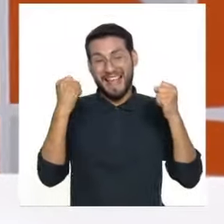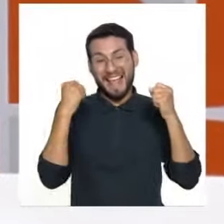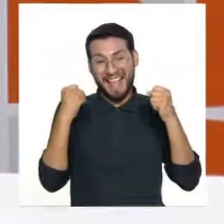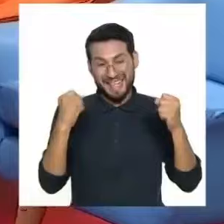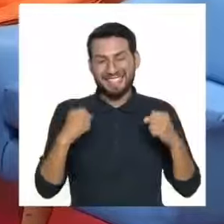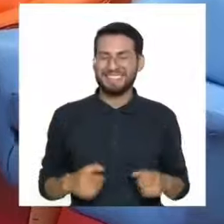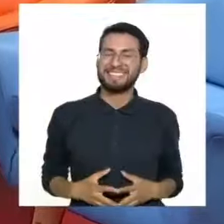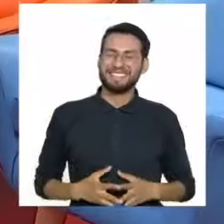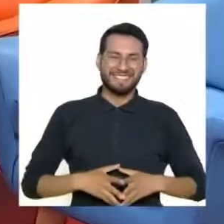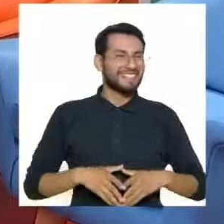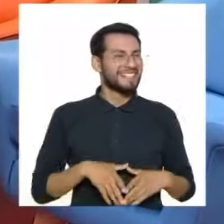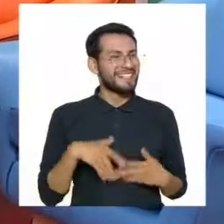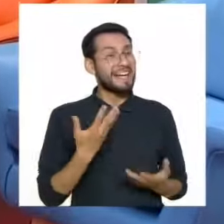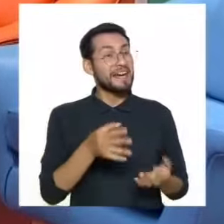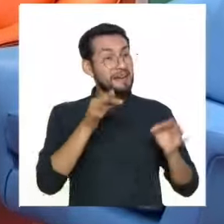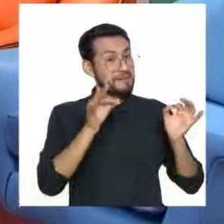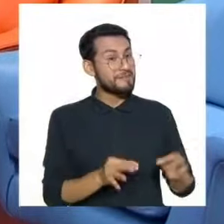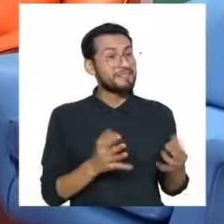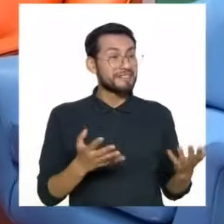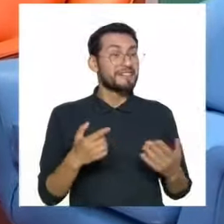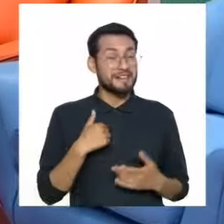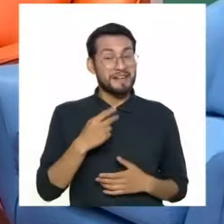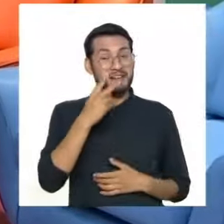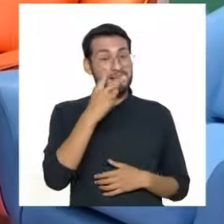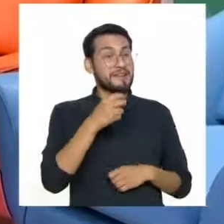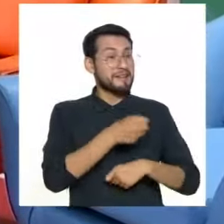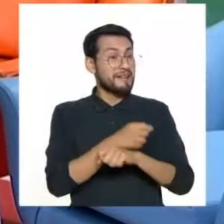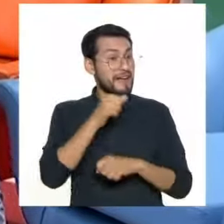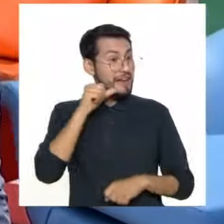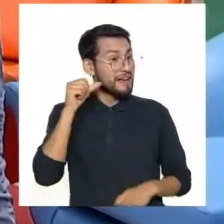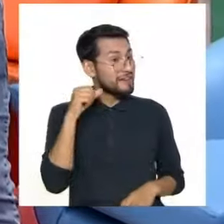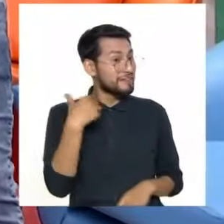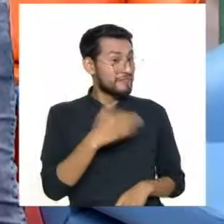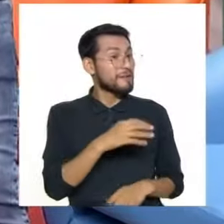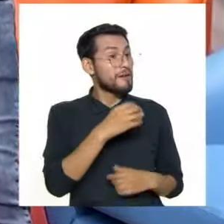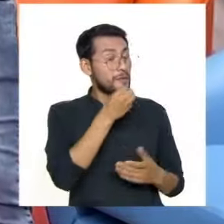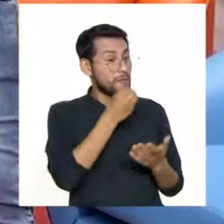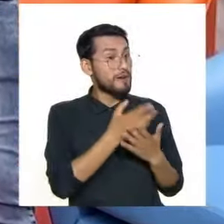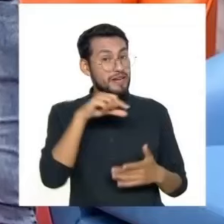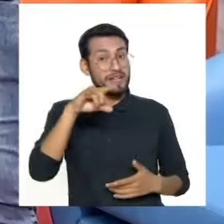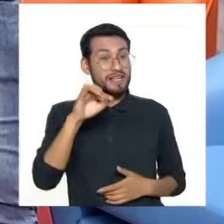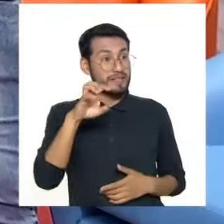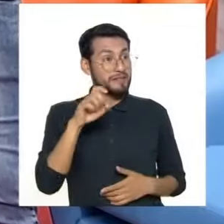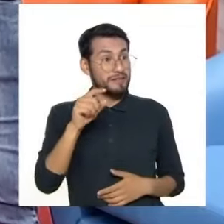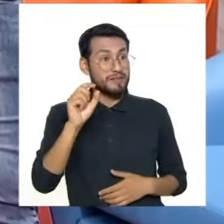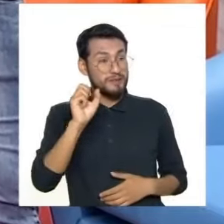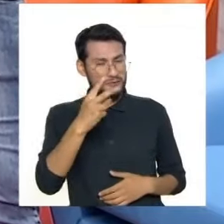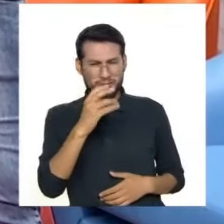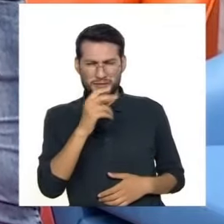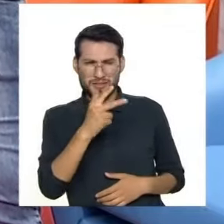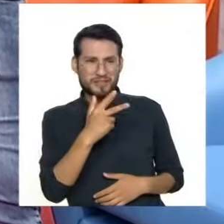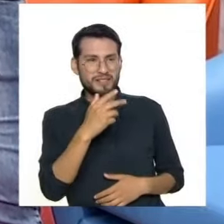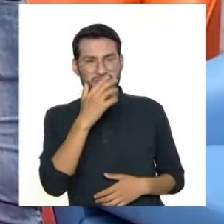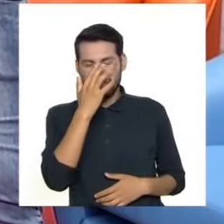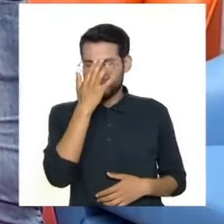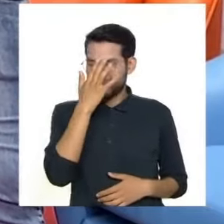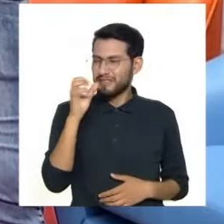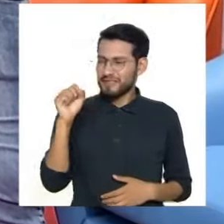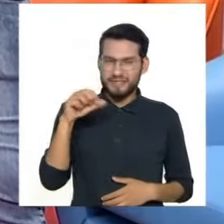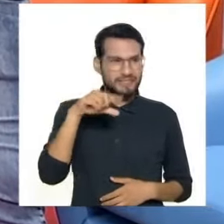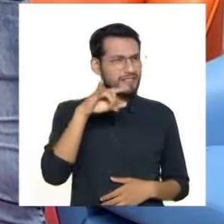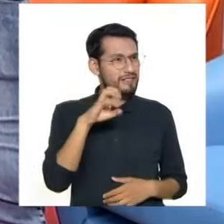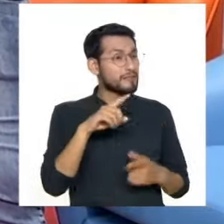pero Oye de verdad yo ayer vi un poco el partido y buen gol de Quispe que fue el segundo el tercer gol